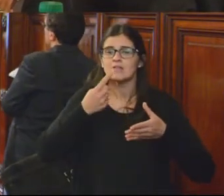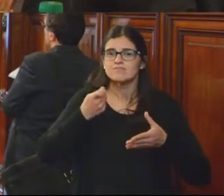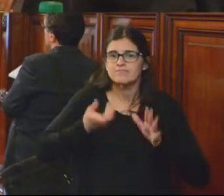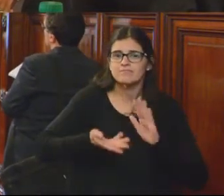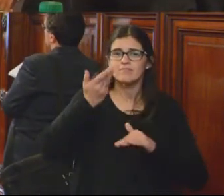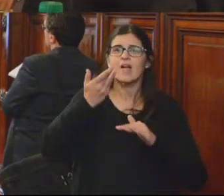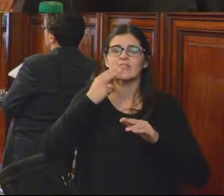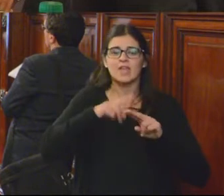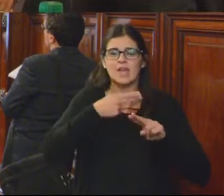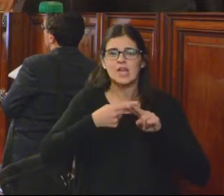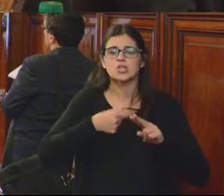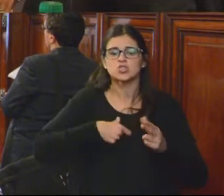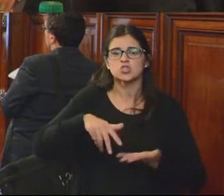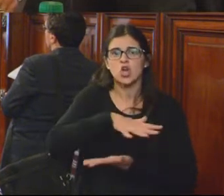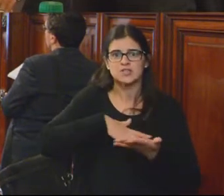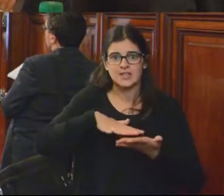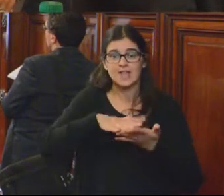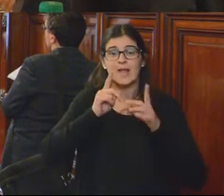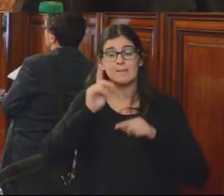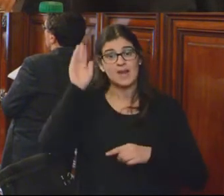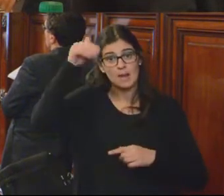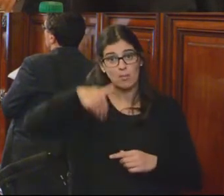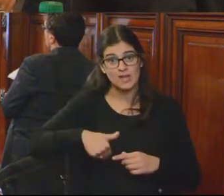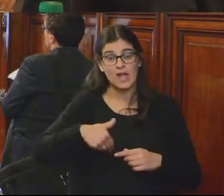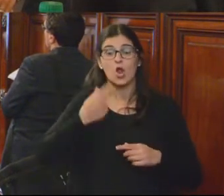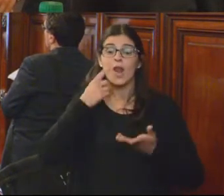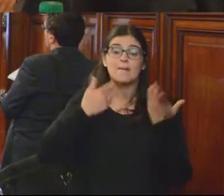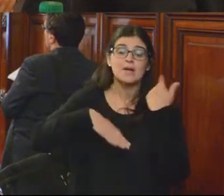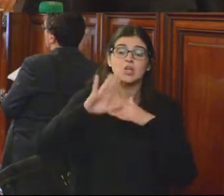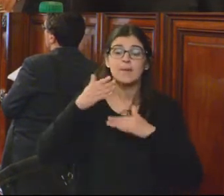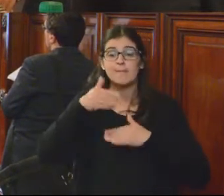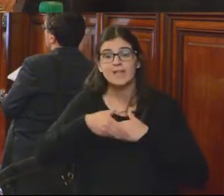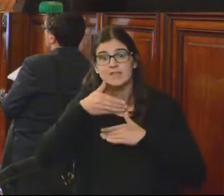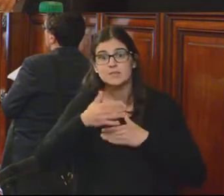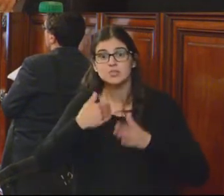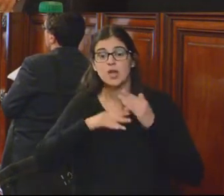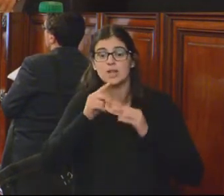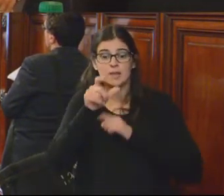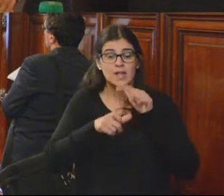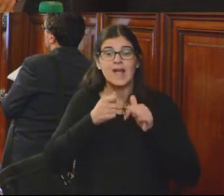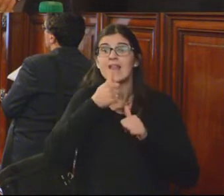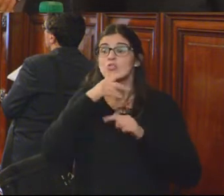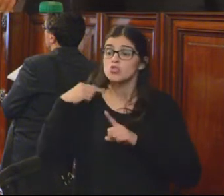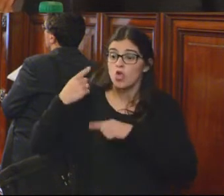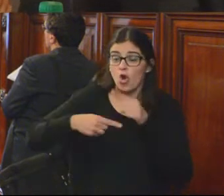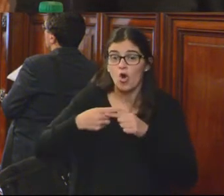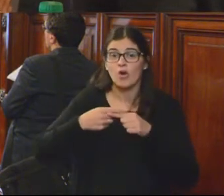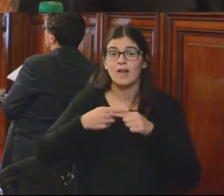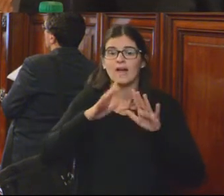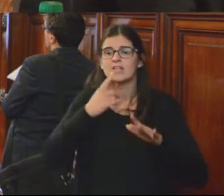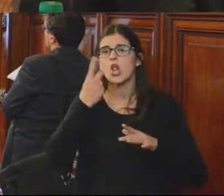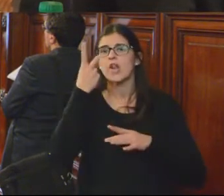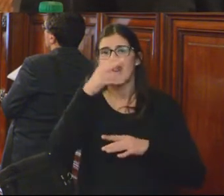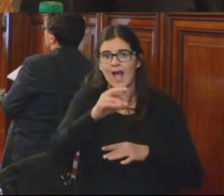refundación societal y republicana, con la mayor participación popular en la historia haya sido